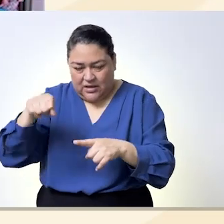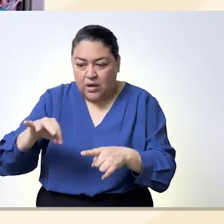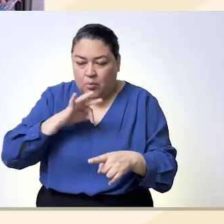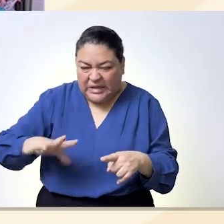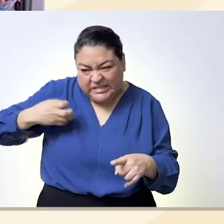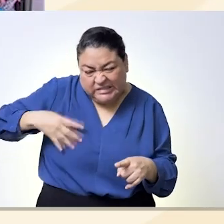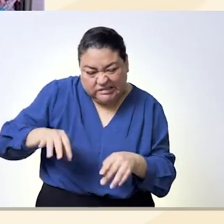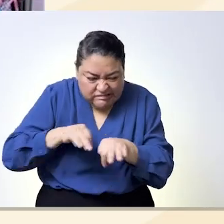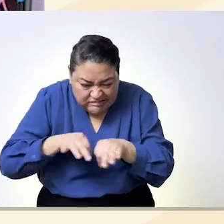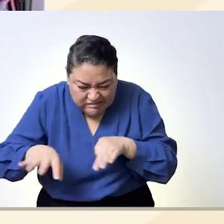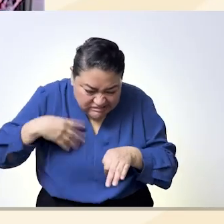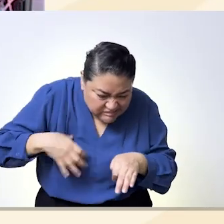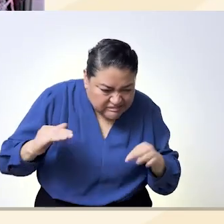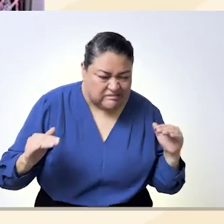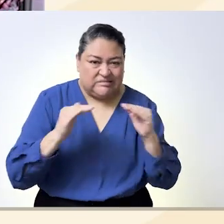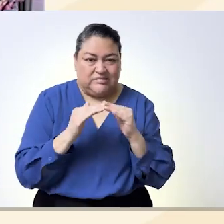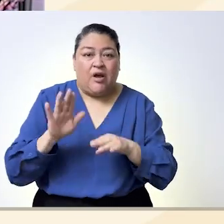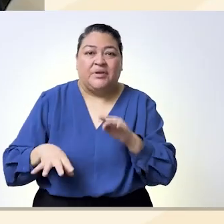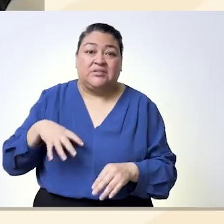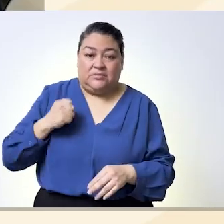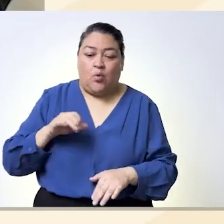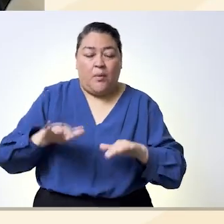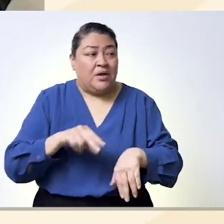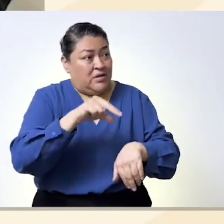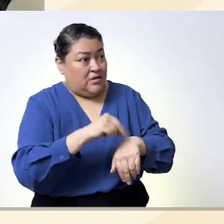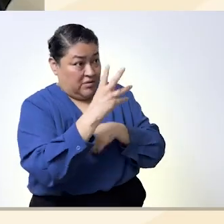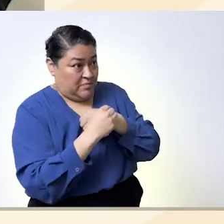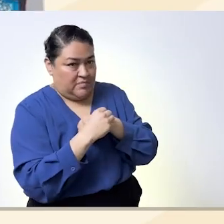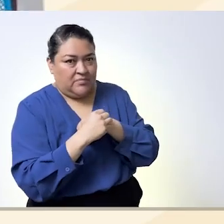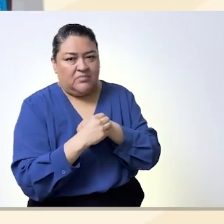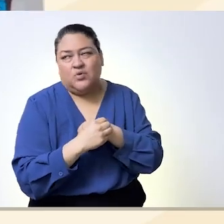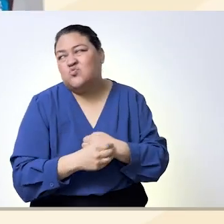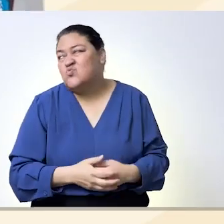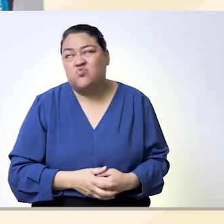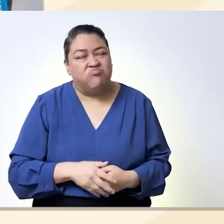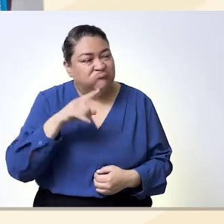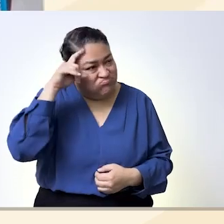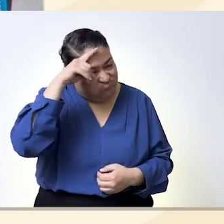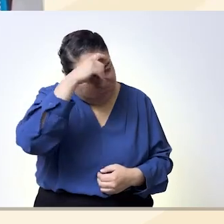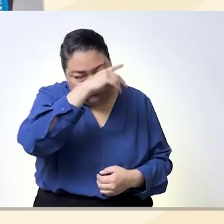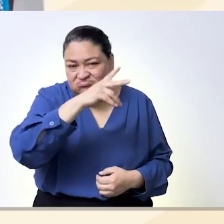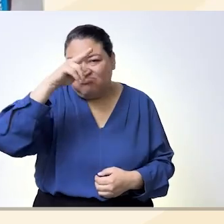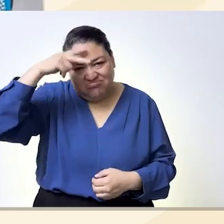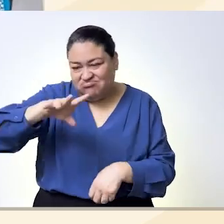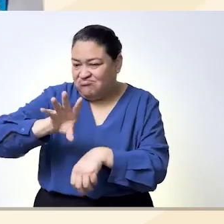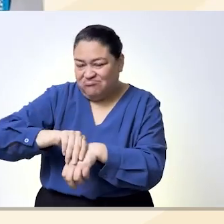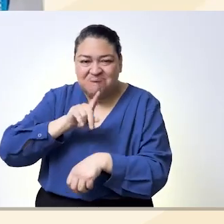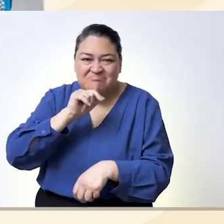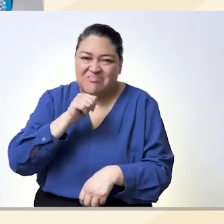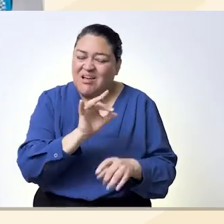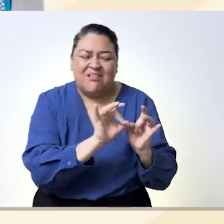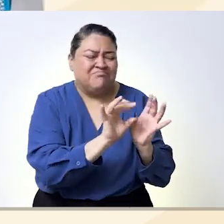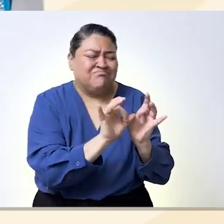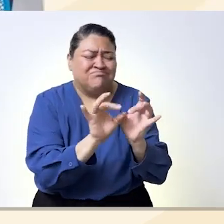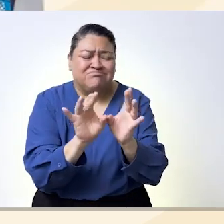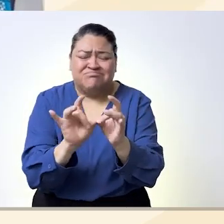quieres una licencia médica, en México todavía es muy difícil de conseguir, ¿no? Entonces hay un montón de situaciones y de barreras, pero no quiero que nos